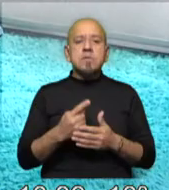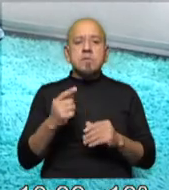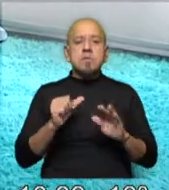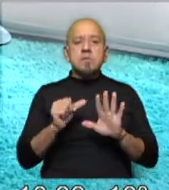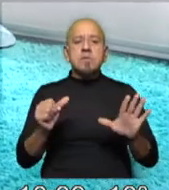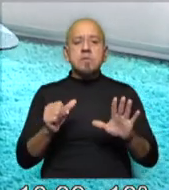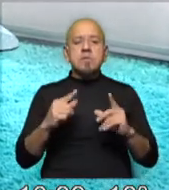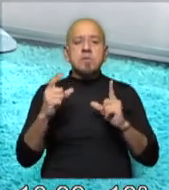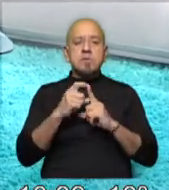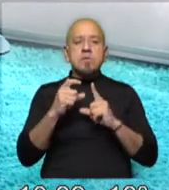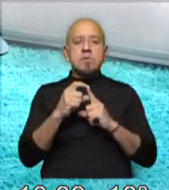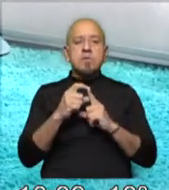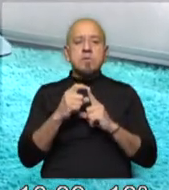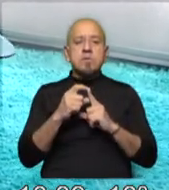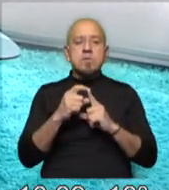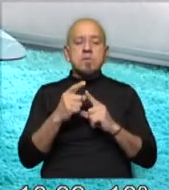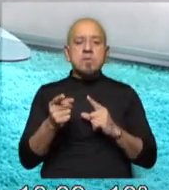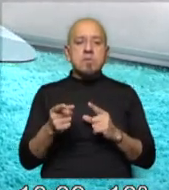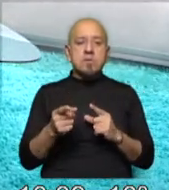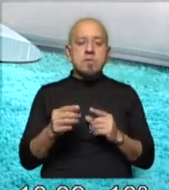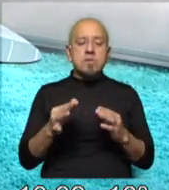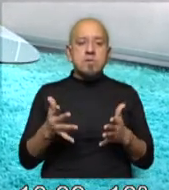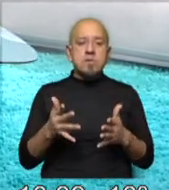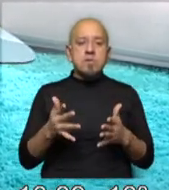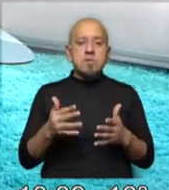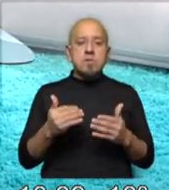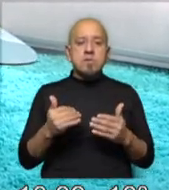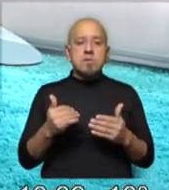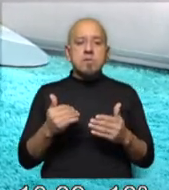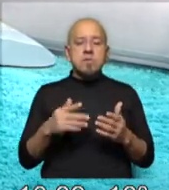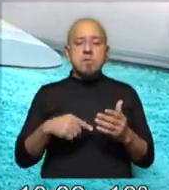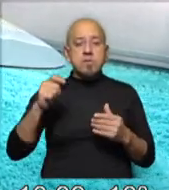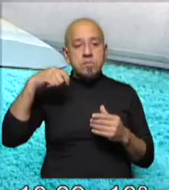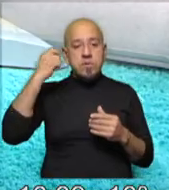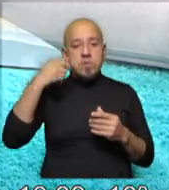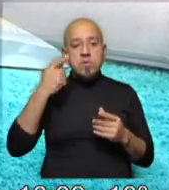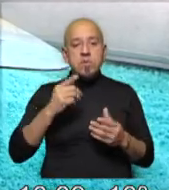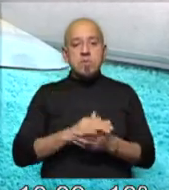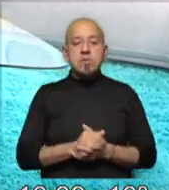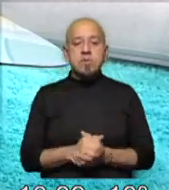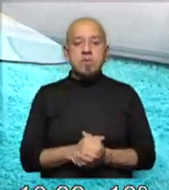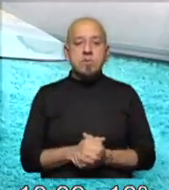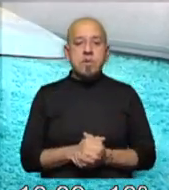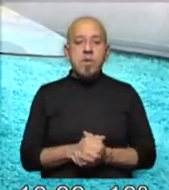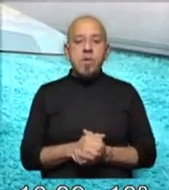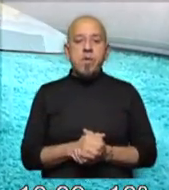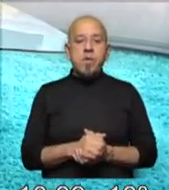pobreza! Pagamos 16 dólares por cada vez menos películas. ¡Ah! Me encanta el